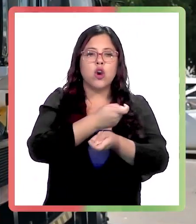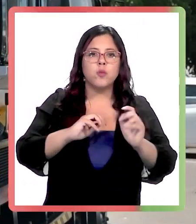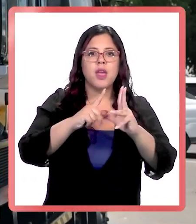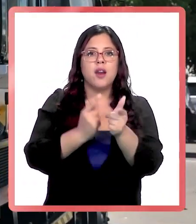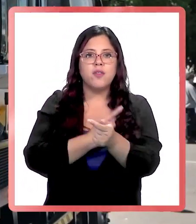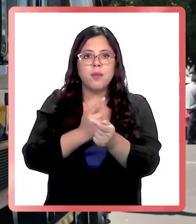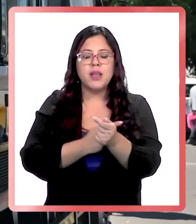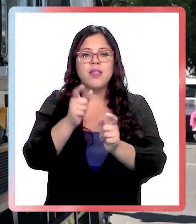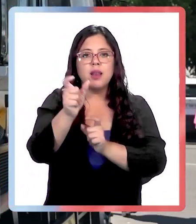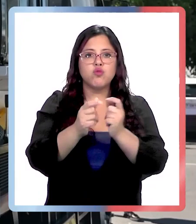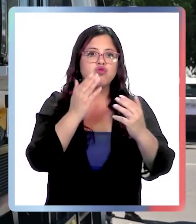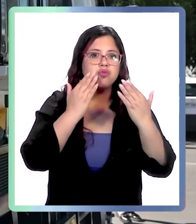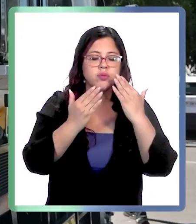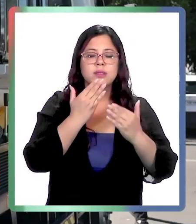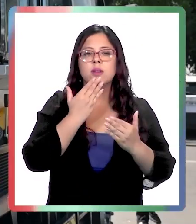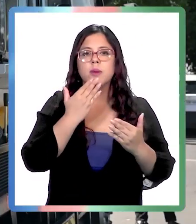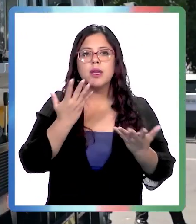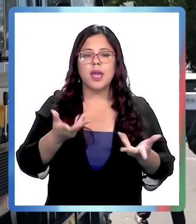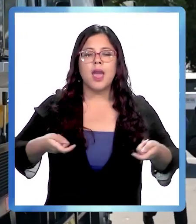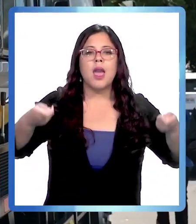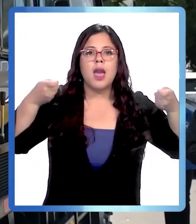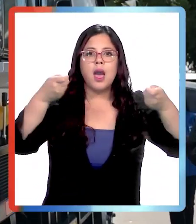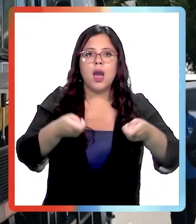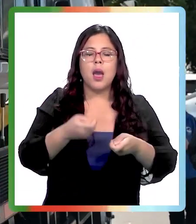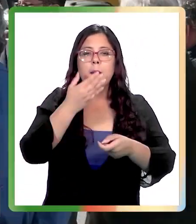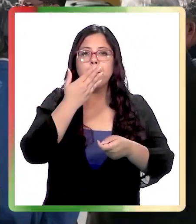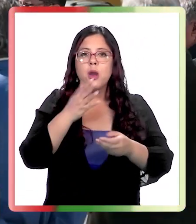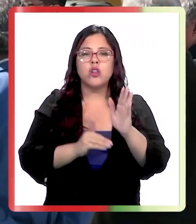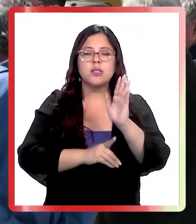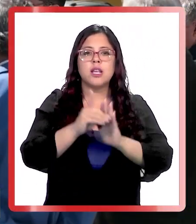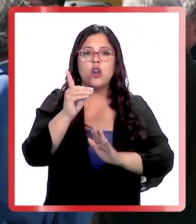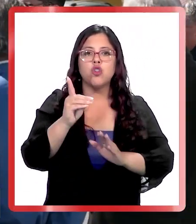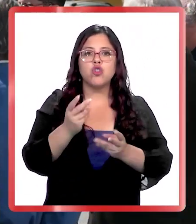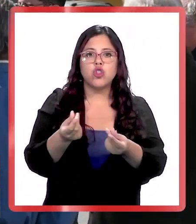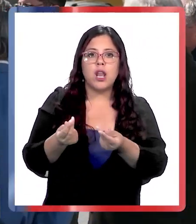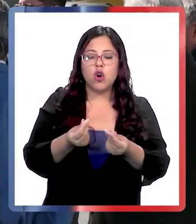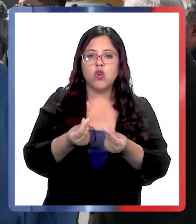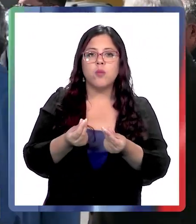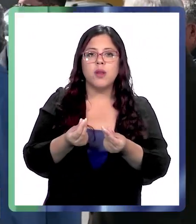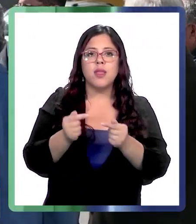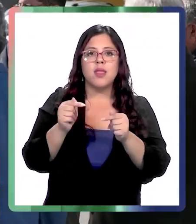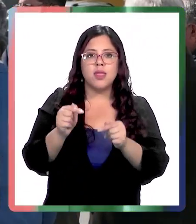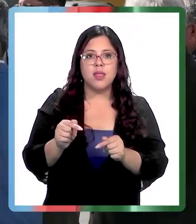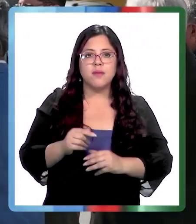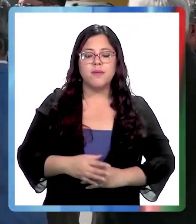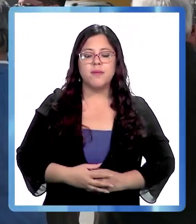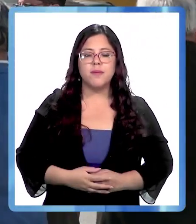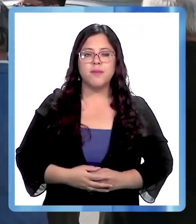los beneficiados, sino que aportará a un mejor desarrollo de la economía interna de la comuna.